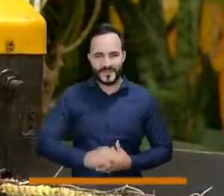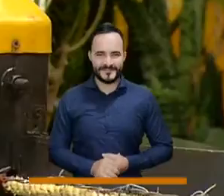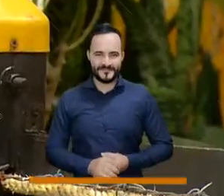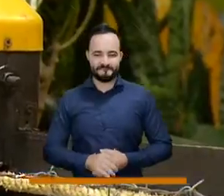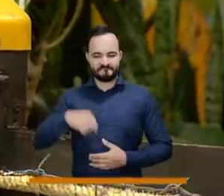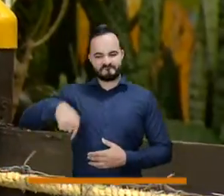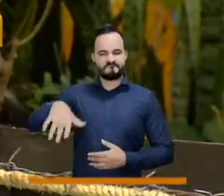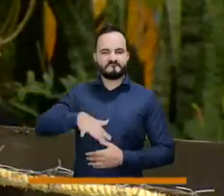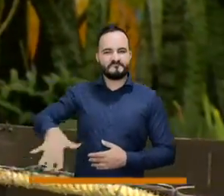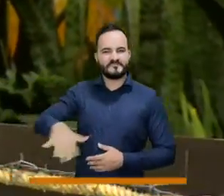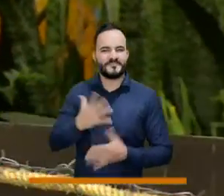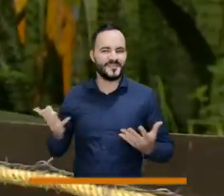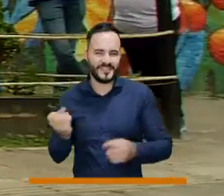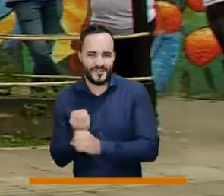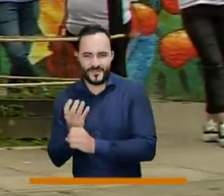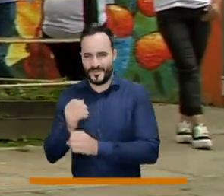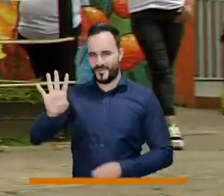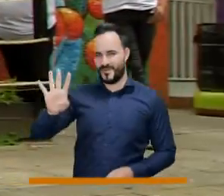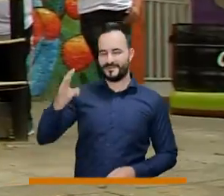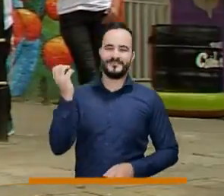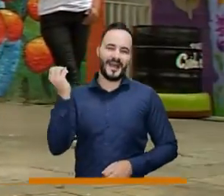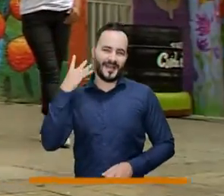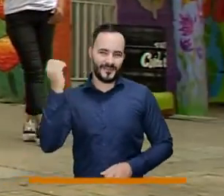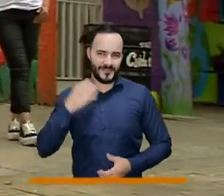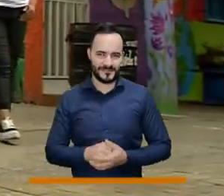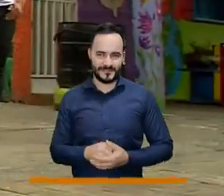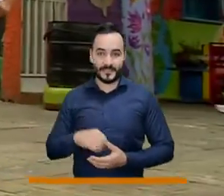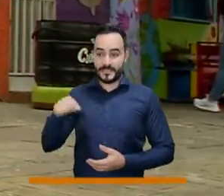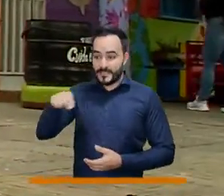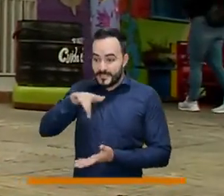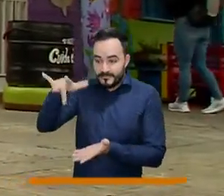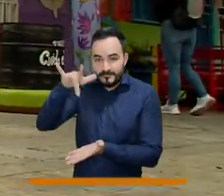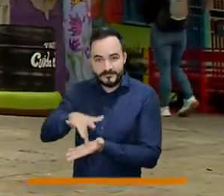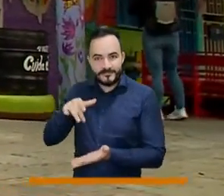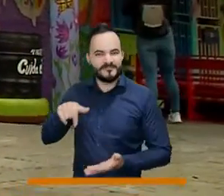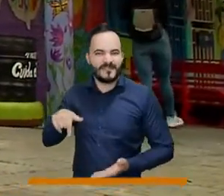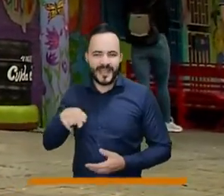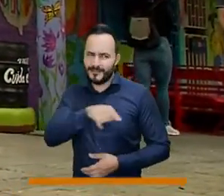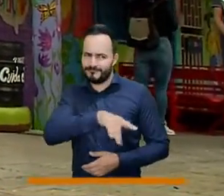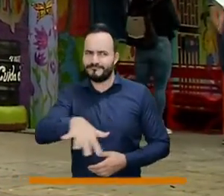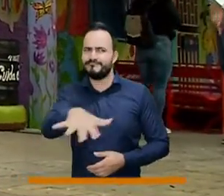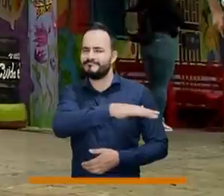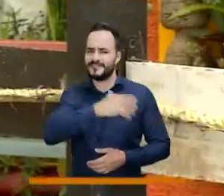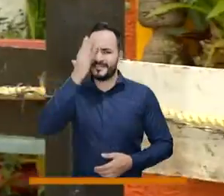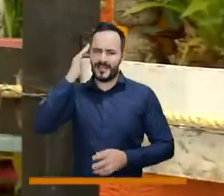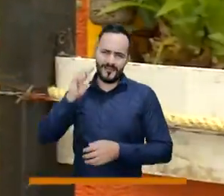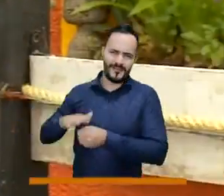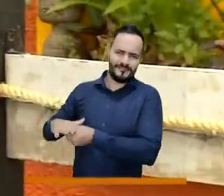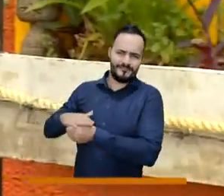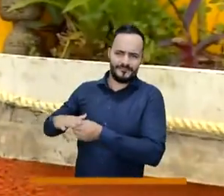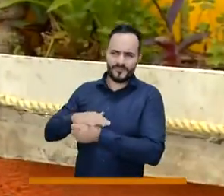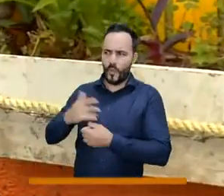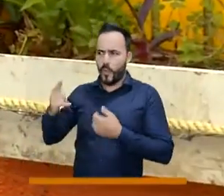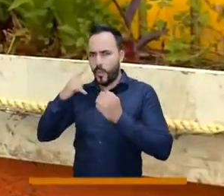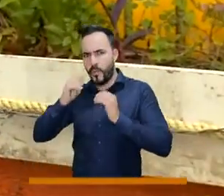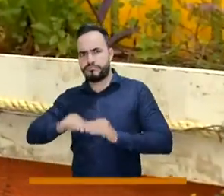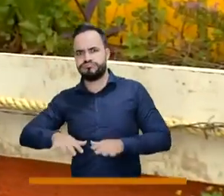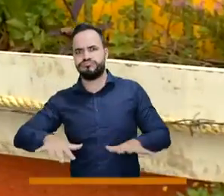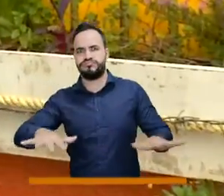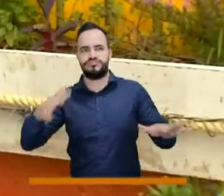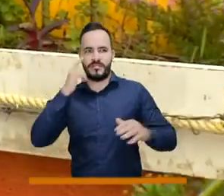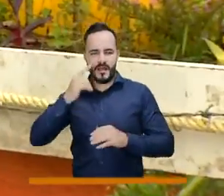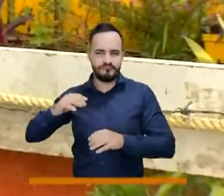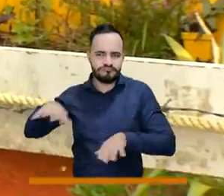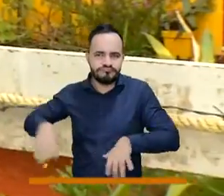Hola, hoy estamos desde la Comuna 4, Comuna de Aranjuez, y muy especialmente desde uno de los sectores más